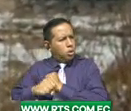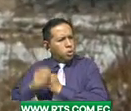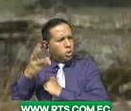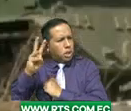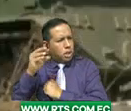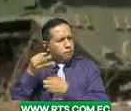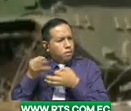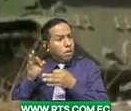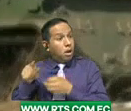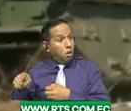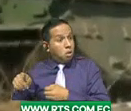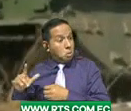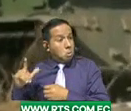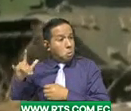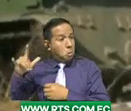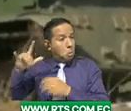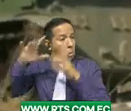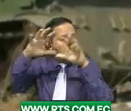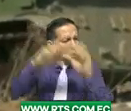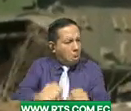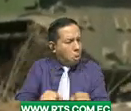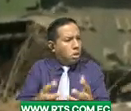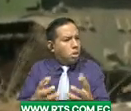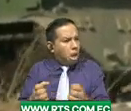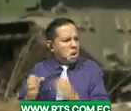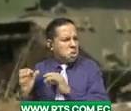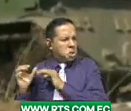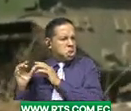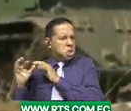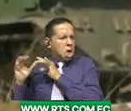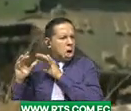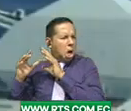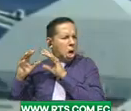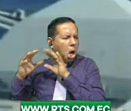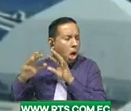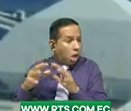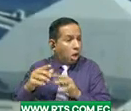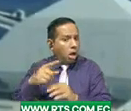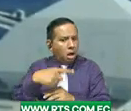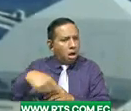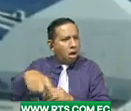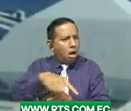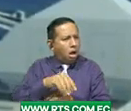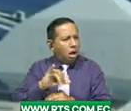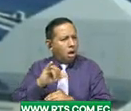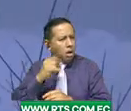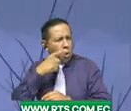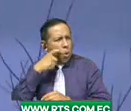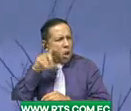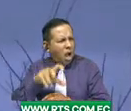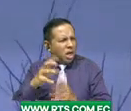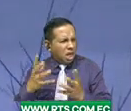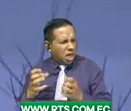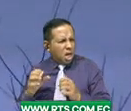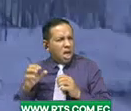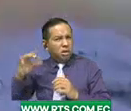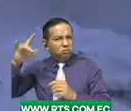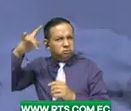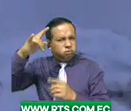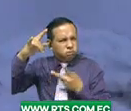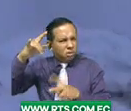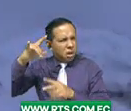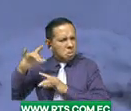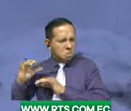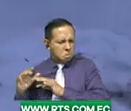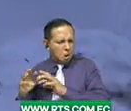febrero y que para ello tendría dispuesto un ataque masivo contra los comandos ucranianos de Kiev y una incursión terrestre con